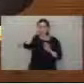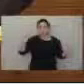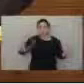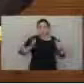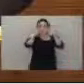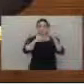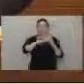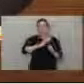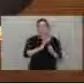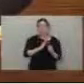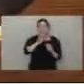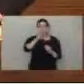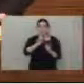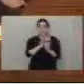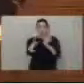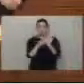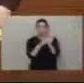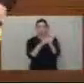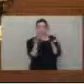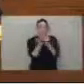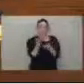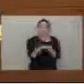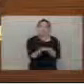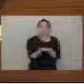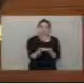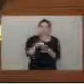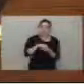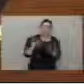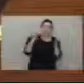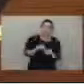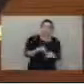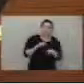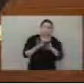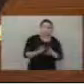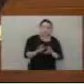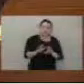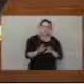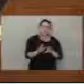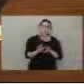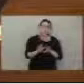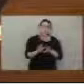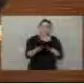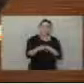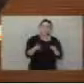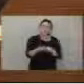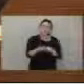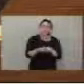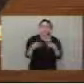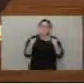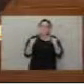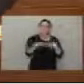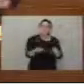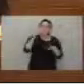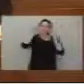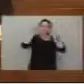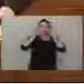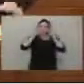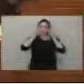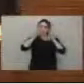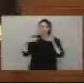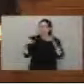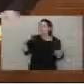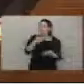pocas dudas, estas se han despejado con su intervención. Desafío total al sector educativo como nunca se ha visto en la historia reciente